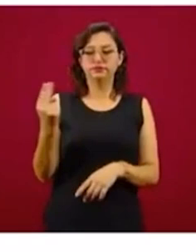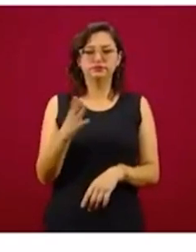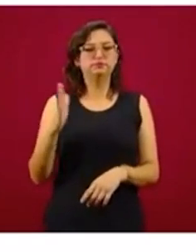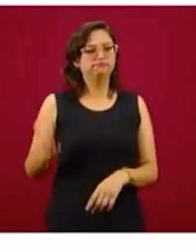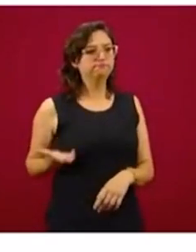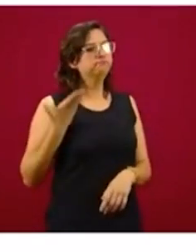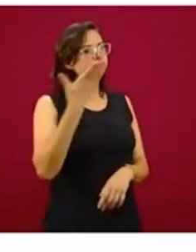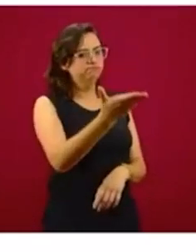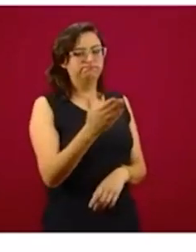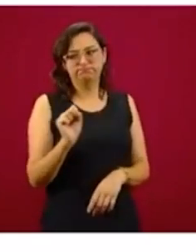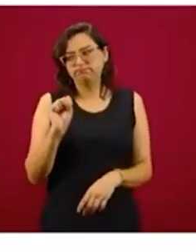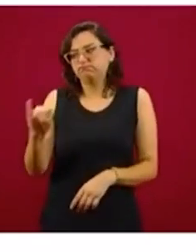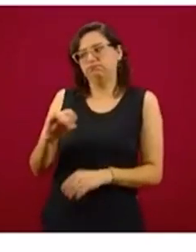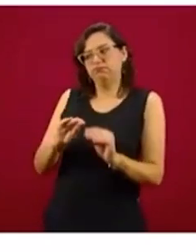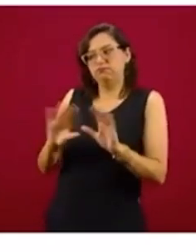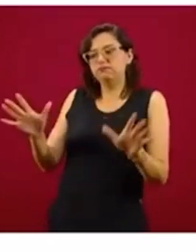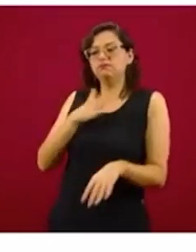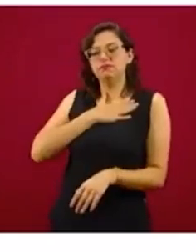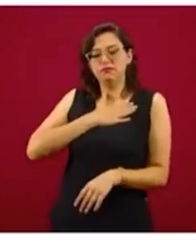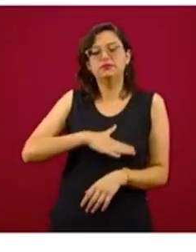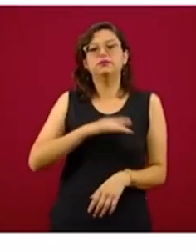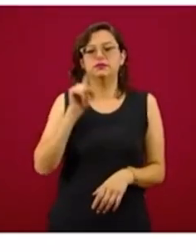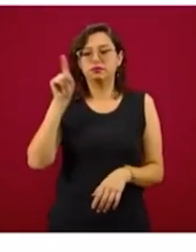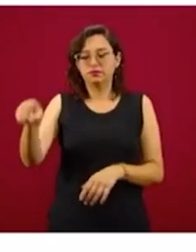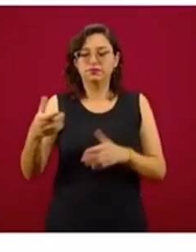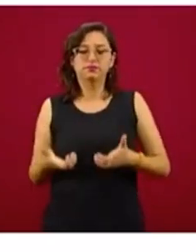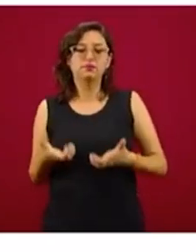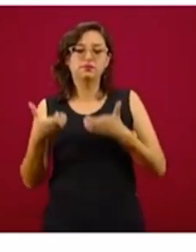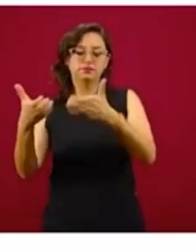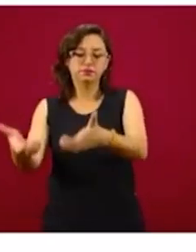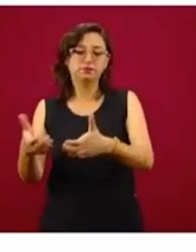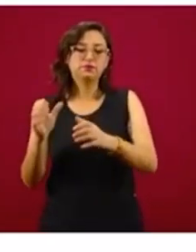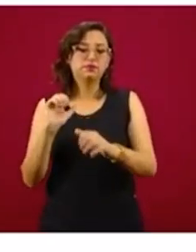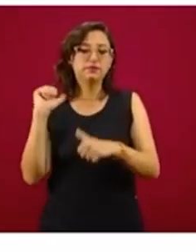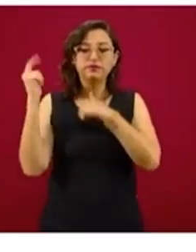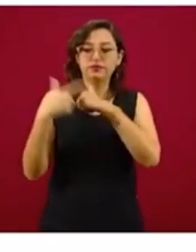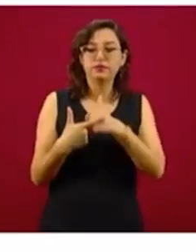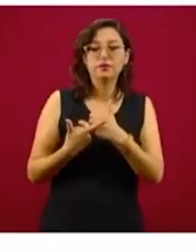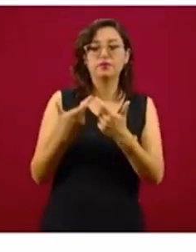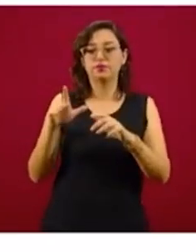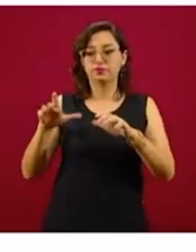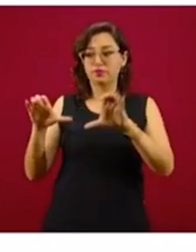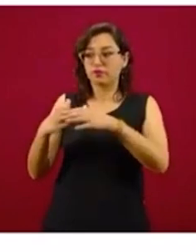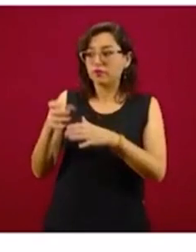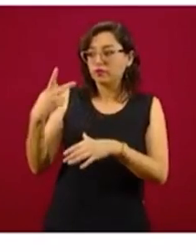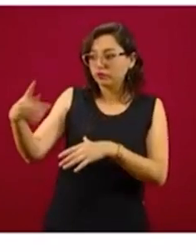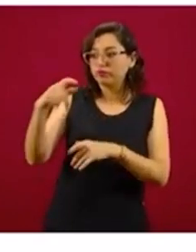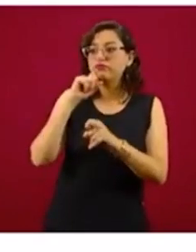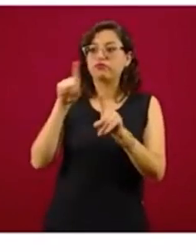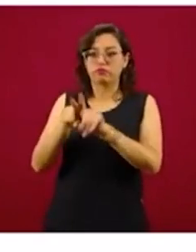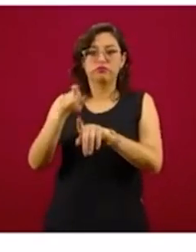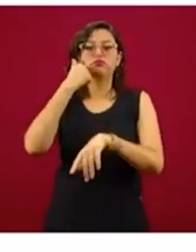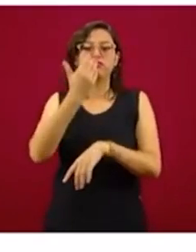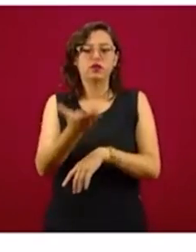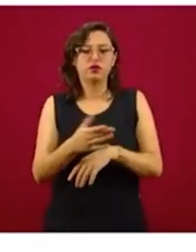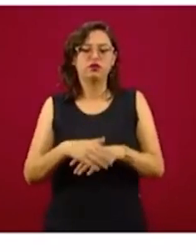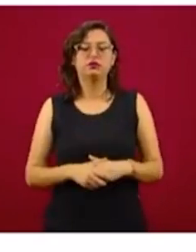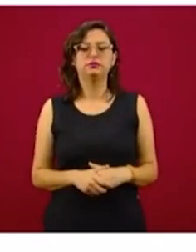justa razón demandan la construcción del camino o de un acceso a sus comunidades. Y aquí